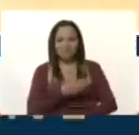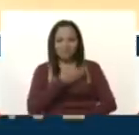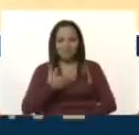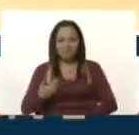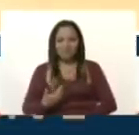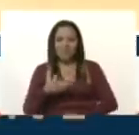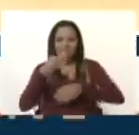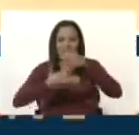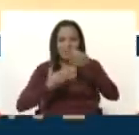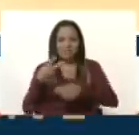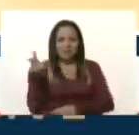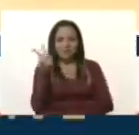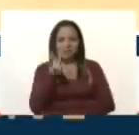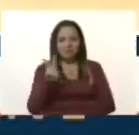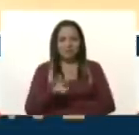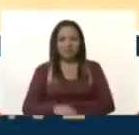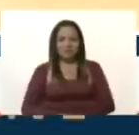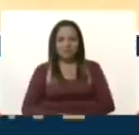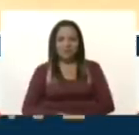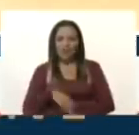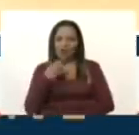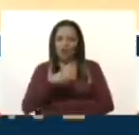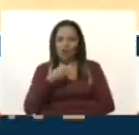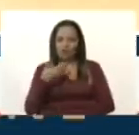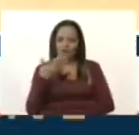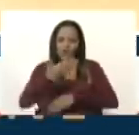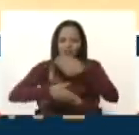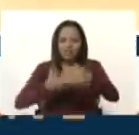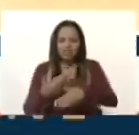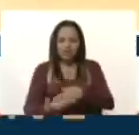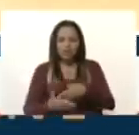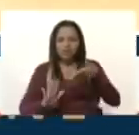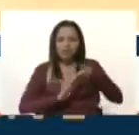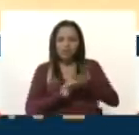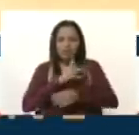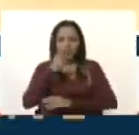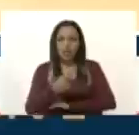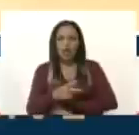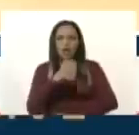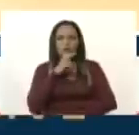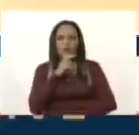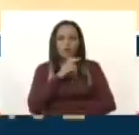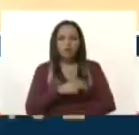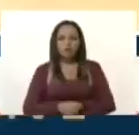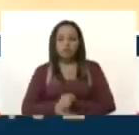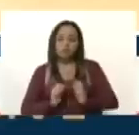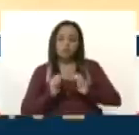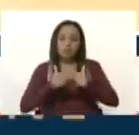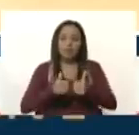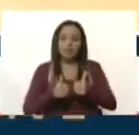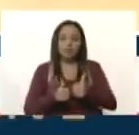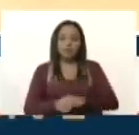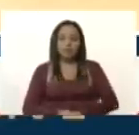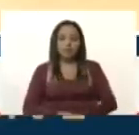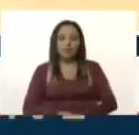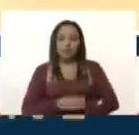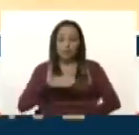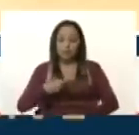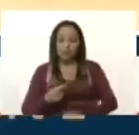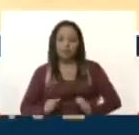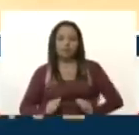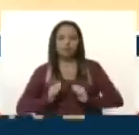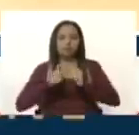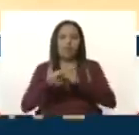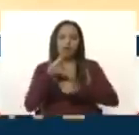expliquen a Venezuela cómo avanzamos en el plan del oro, creación de riqueza para el despliegue económico de